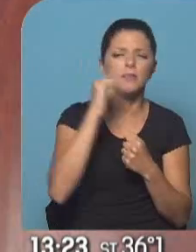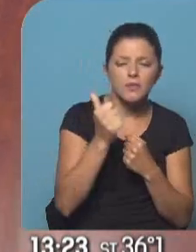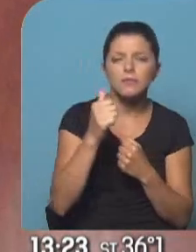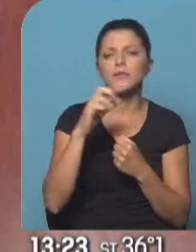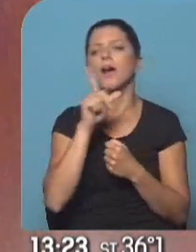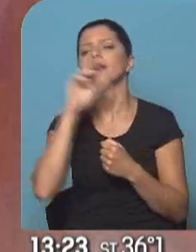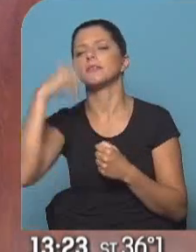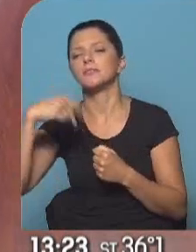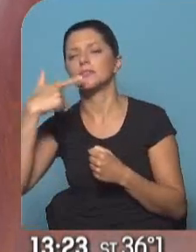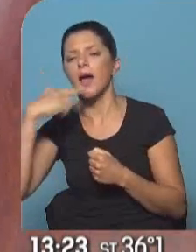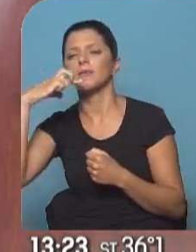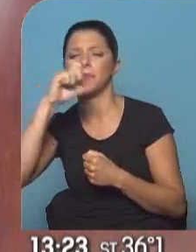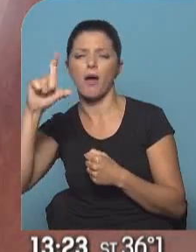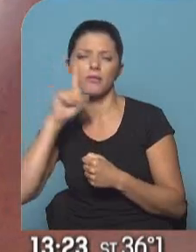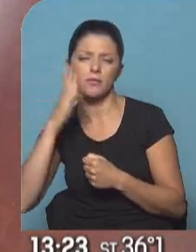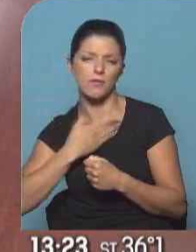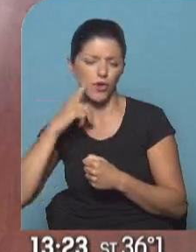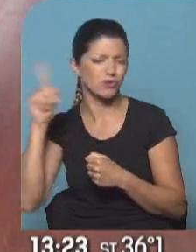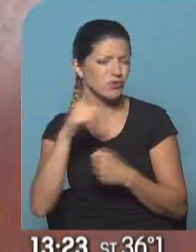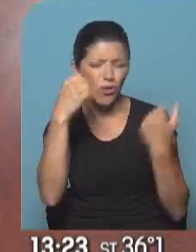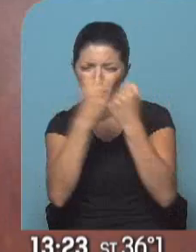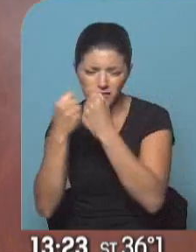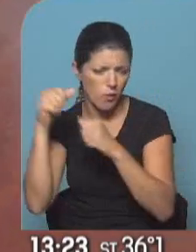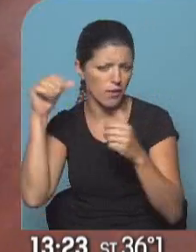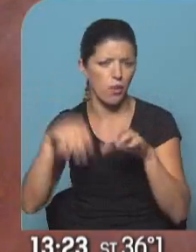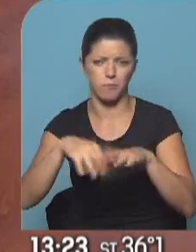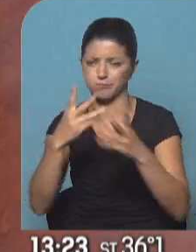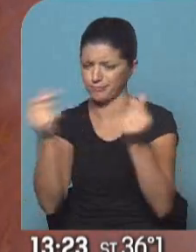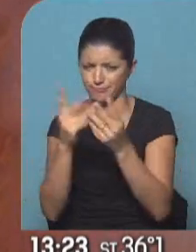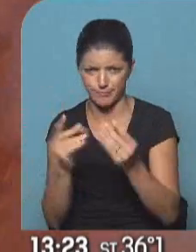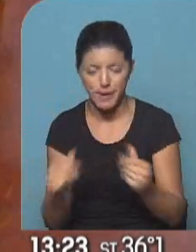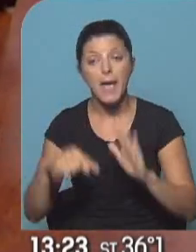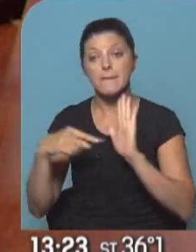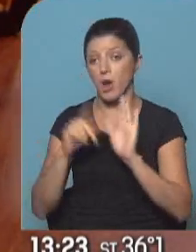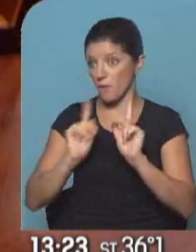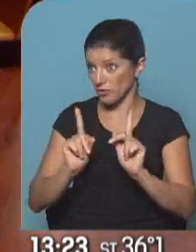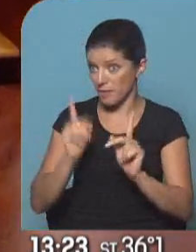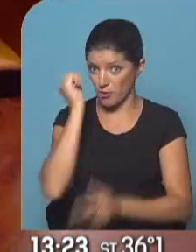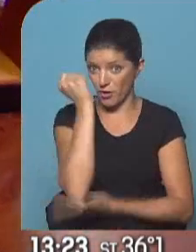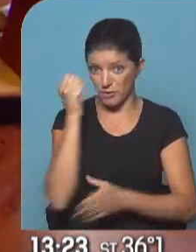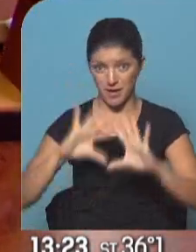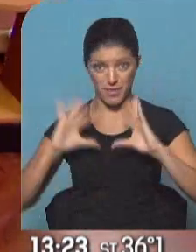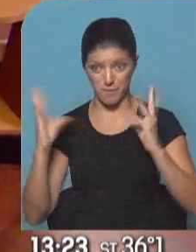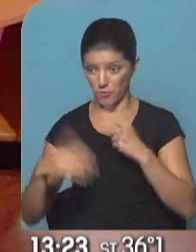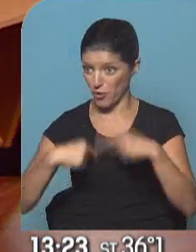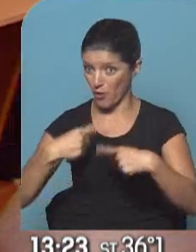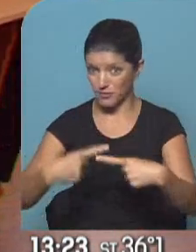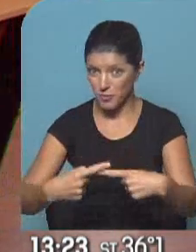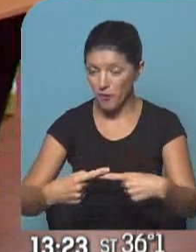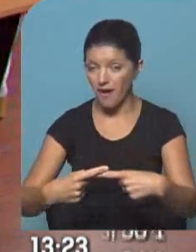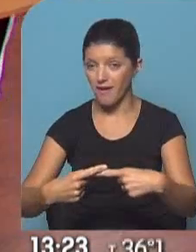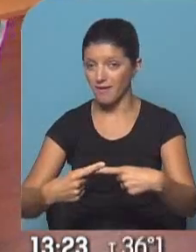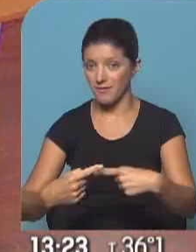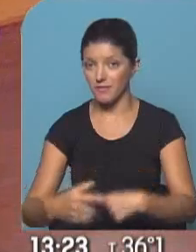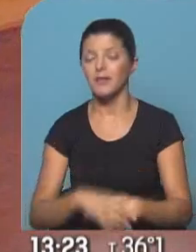y demás, ir en contra de eso. Sin romper con la economía mundial, digamos. Eso no significa aislarse, sino